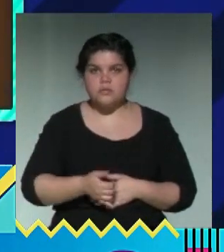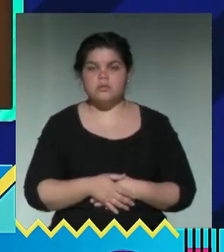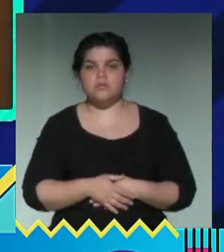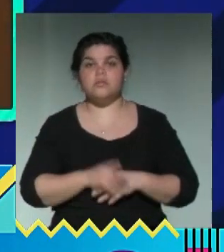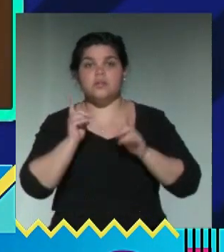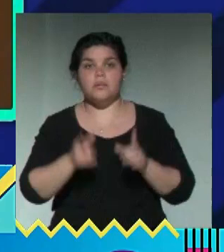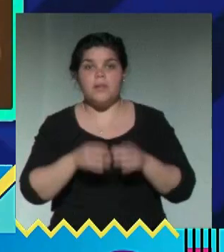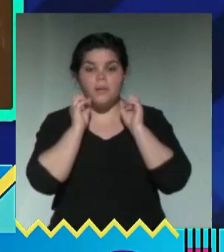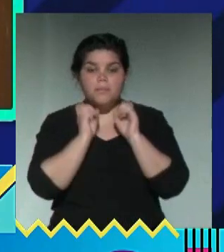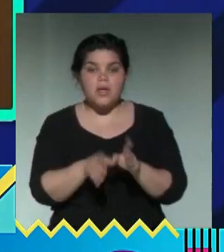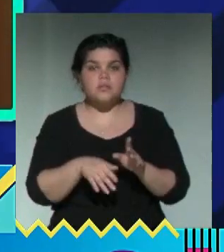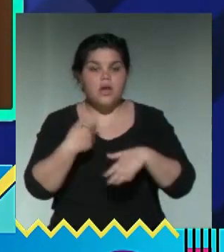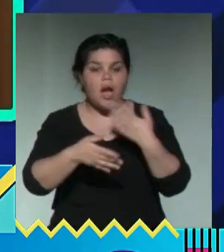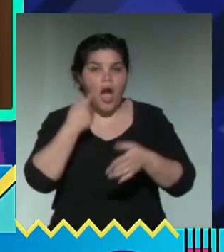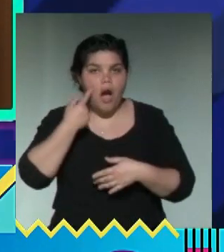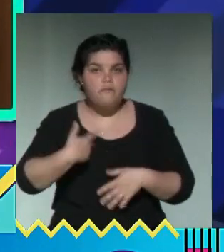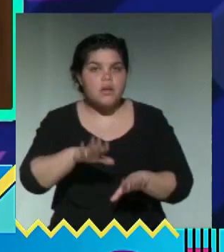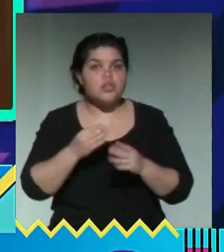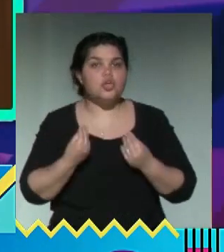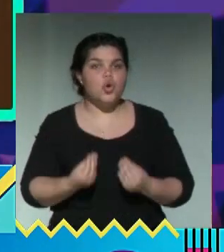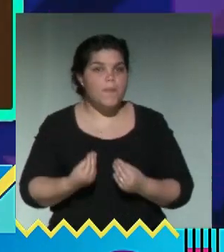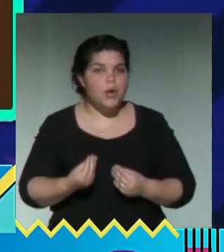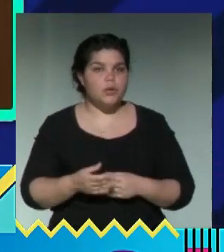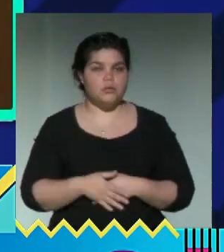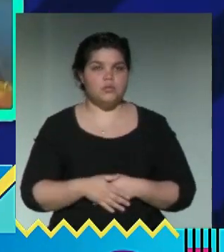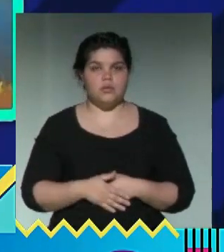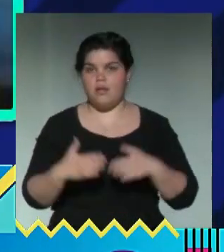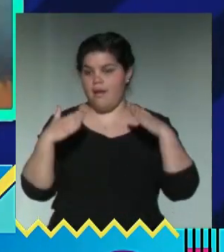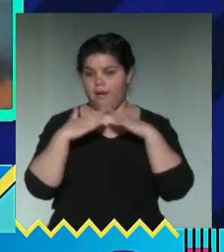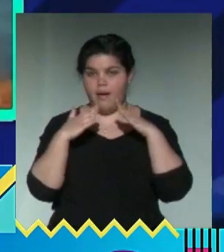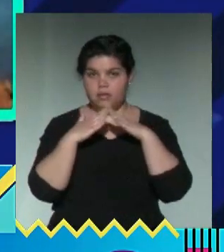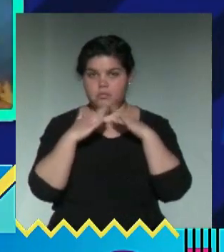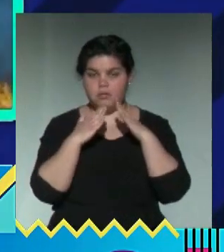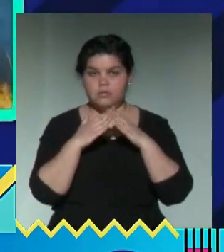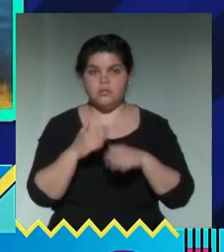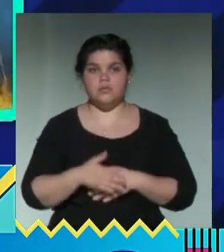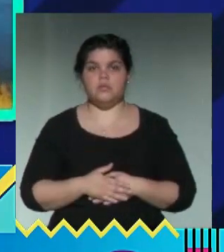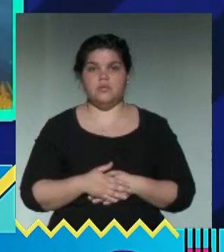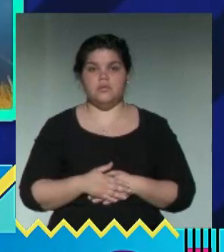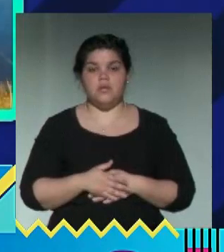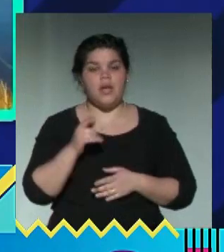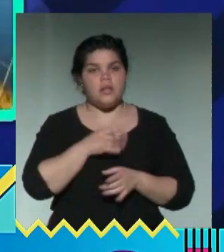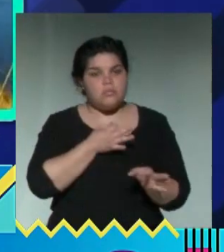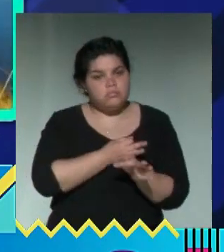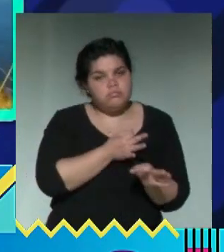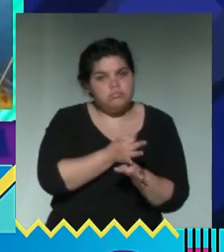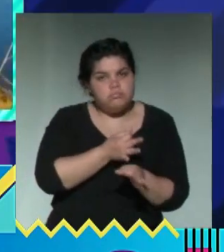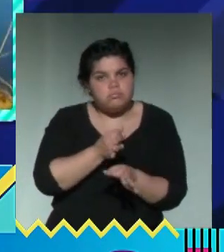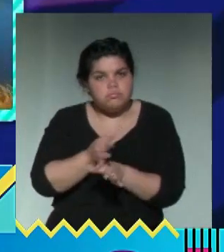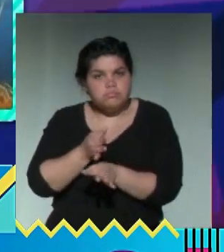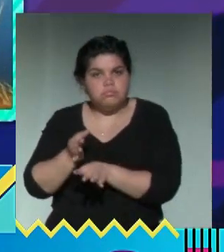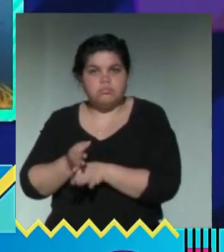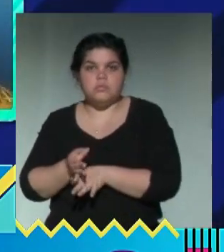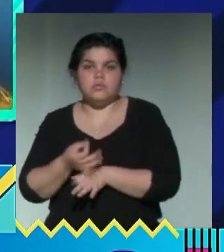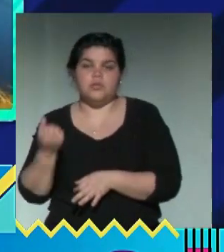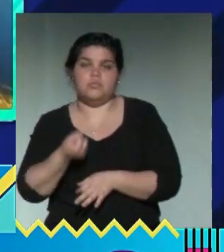empezar a ver de qué forma, como decíamos recién, desde la casa, empezar a inculcarlo. Entonces, la verdad que